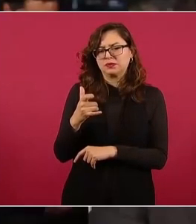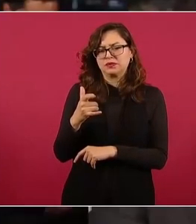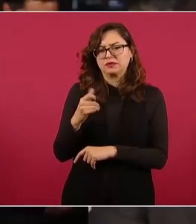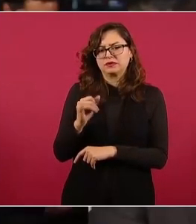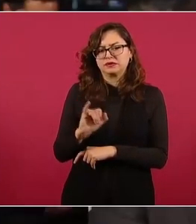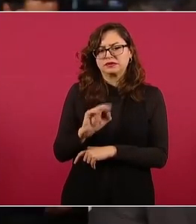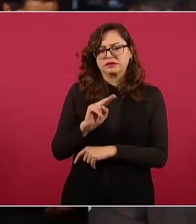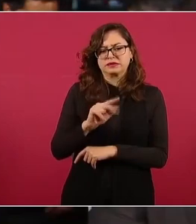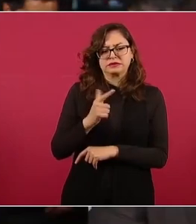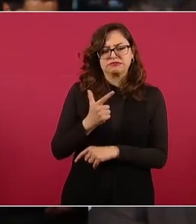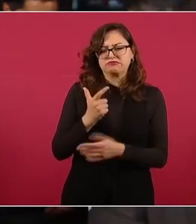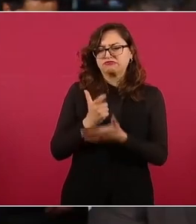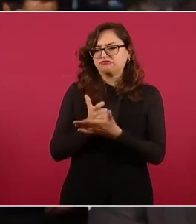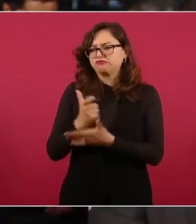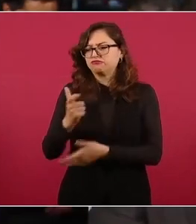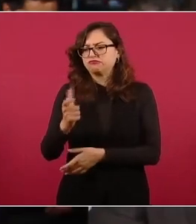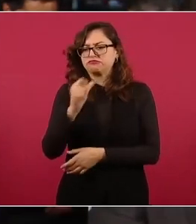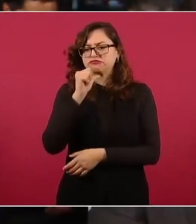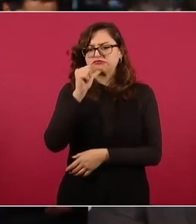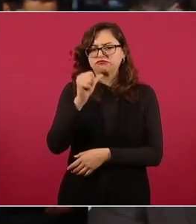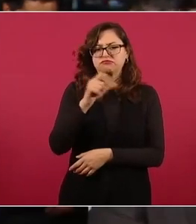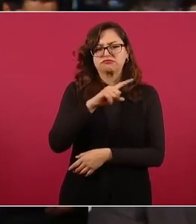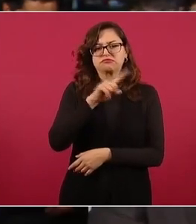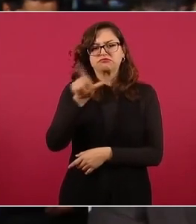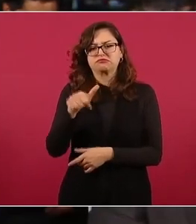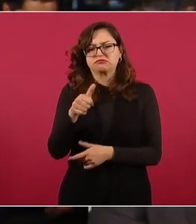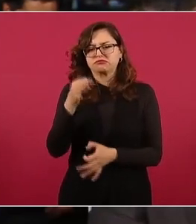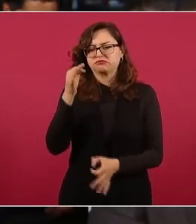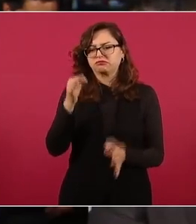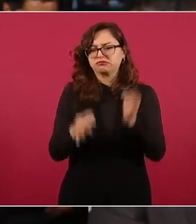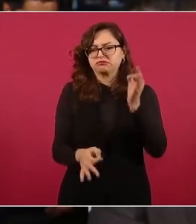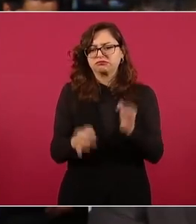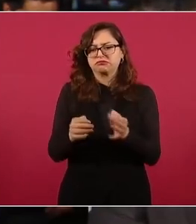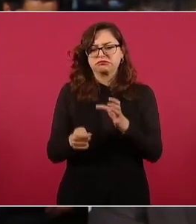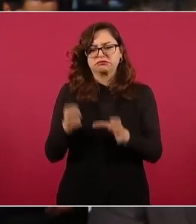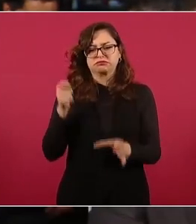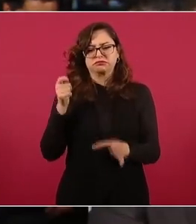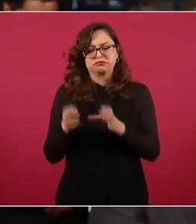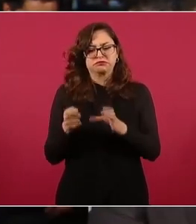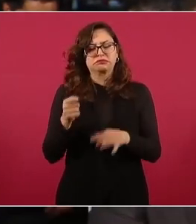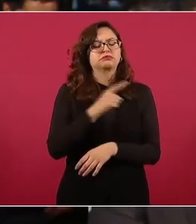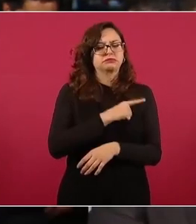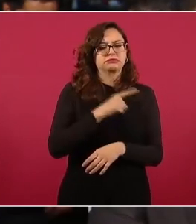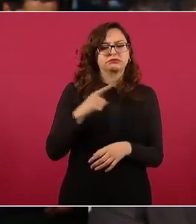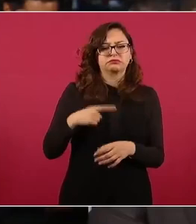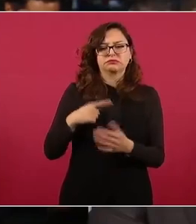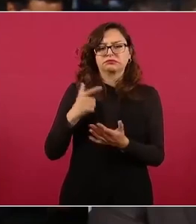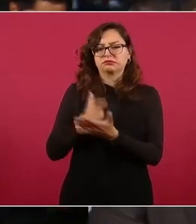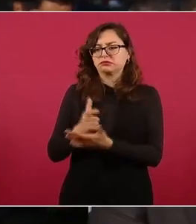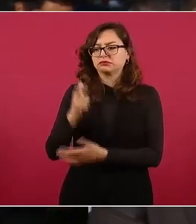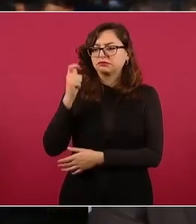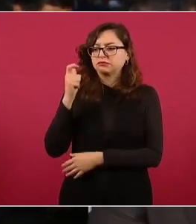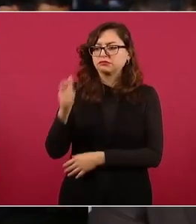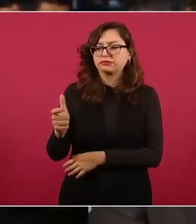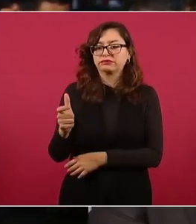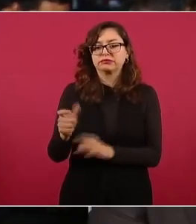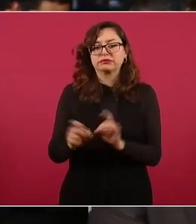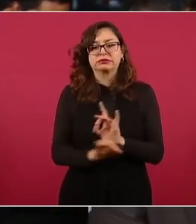ING, un juez determinó que sí, y fue tan mal sabor de boca